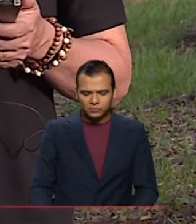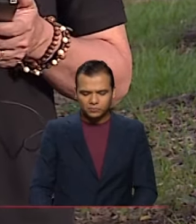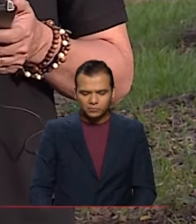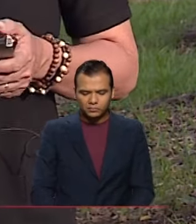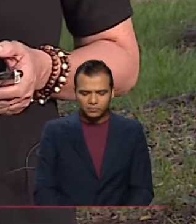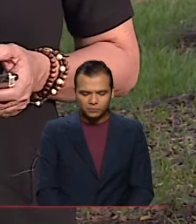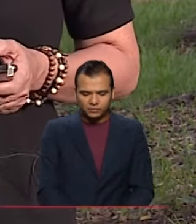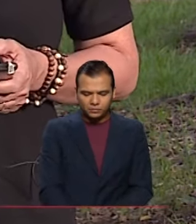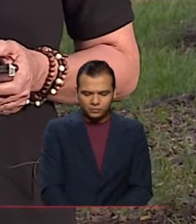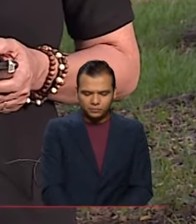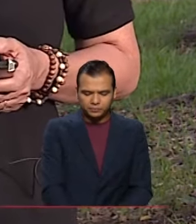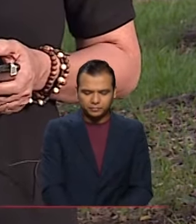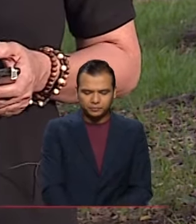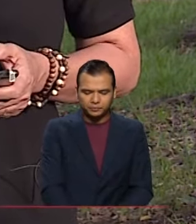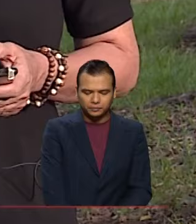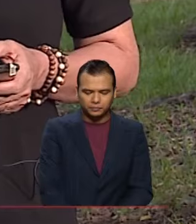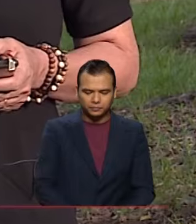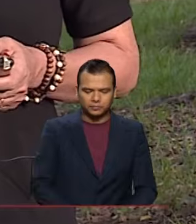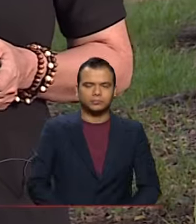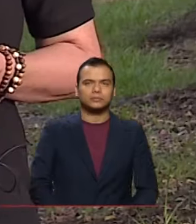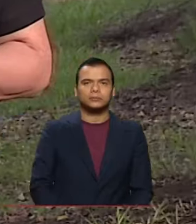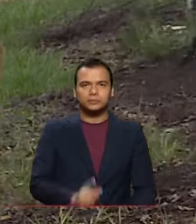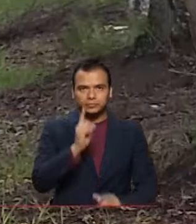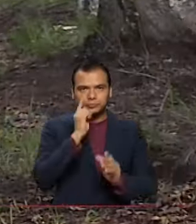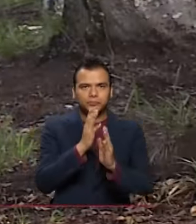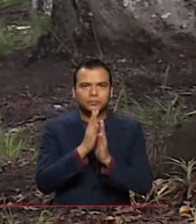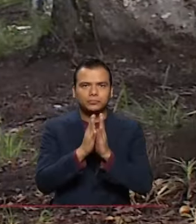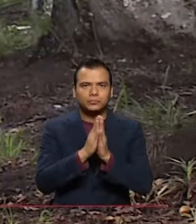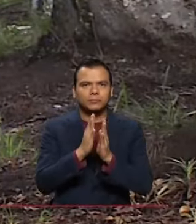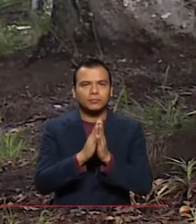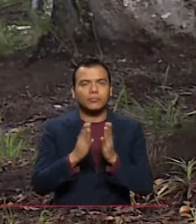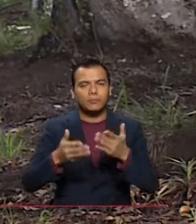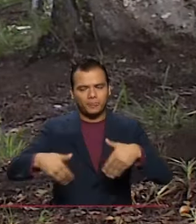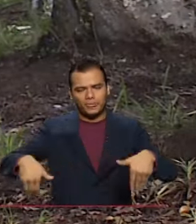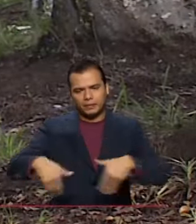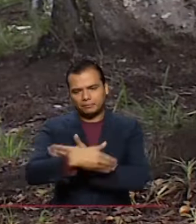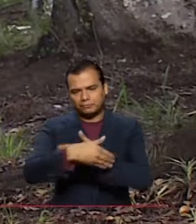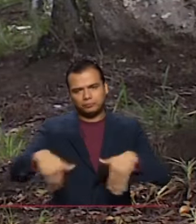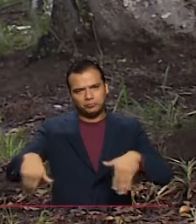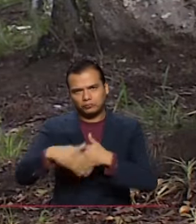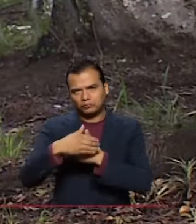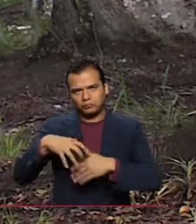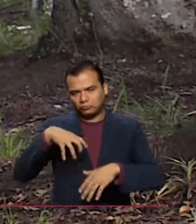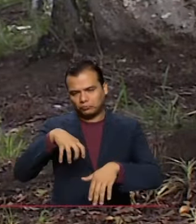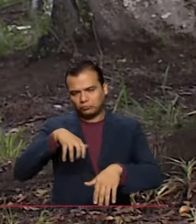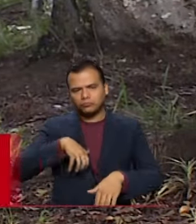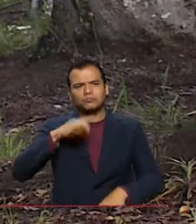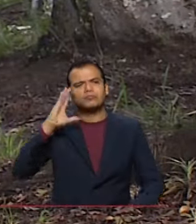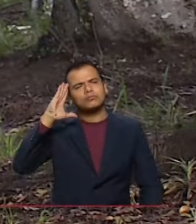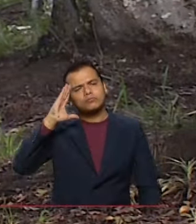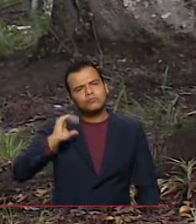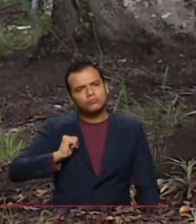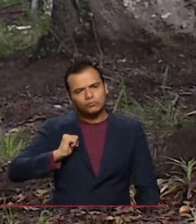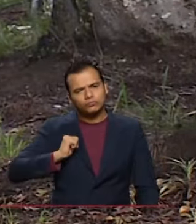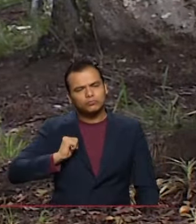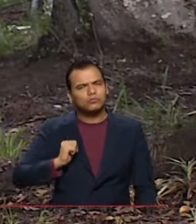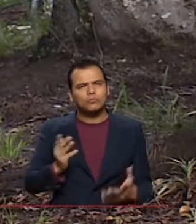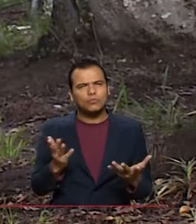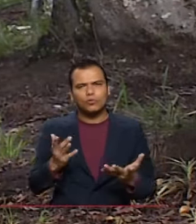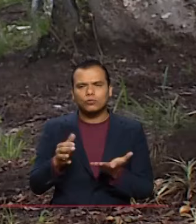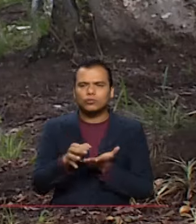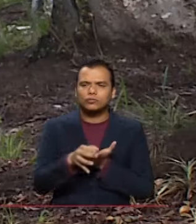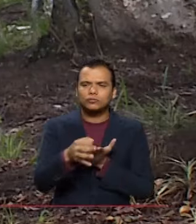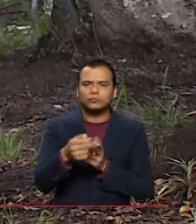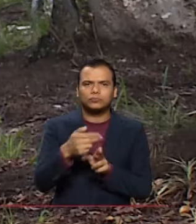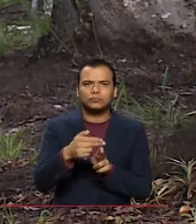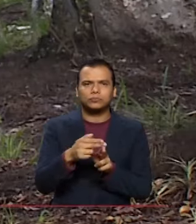Bueno, Cindy, pues esto se registró en un puesto de control de la Policía Valle en el municipio, o la altura mejor, del corregimiento